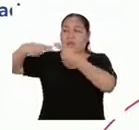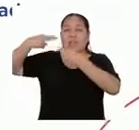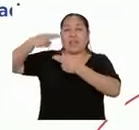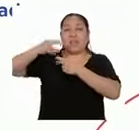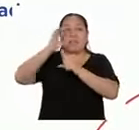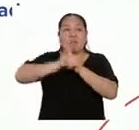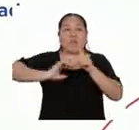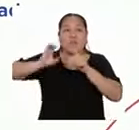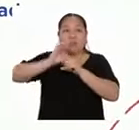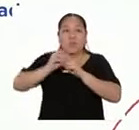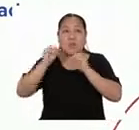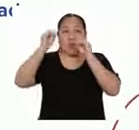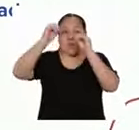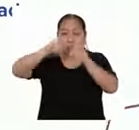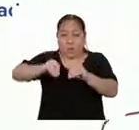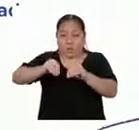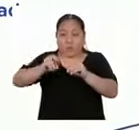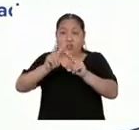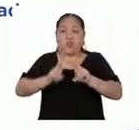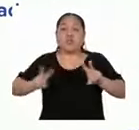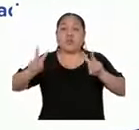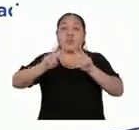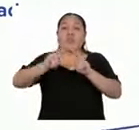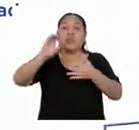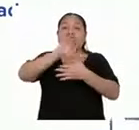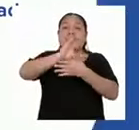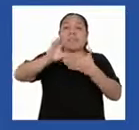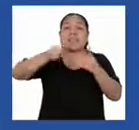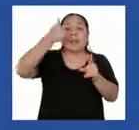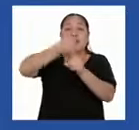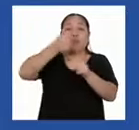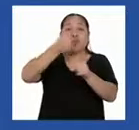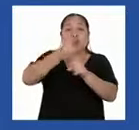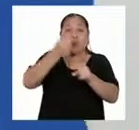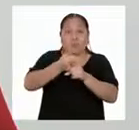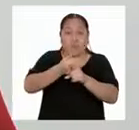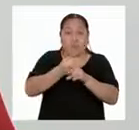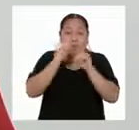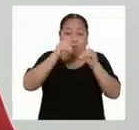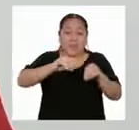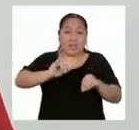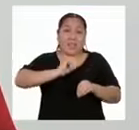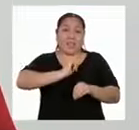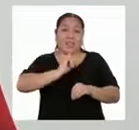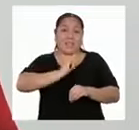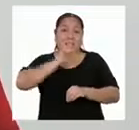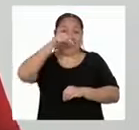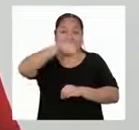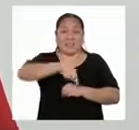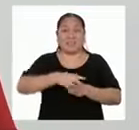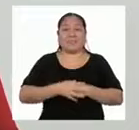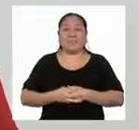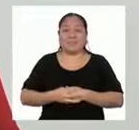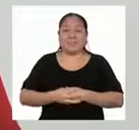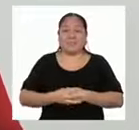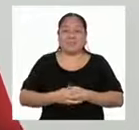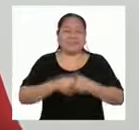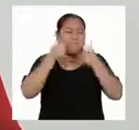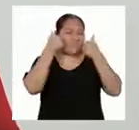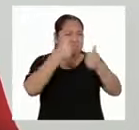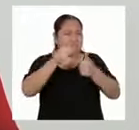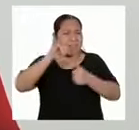ha configurado los valores que nos caracterizan y conforman nuestra identidad. Muy bien, Yanira. Has